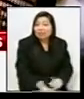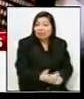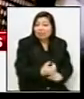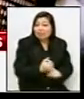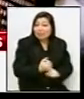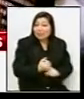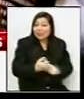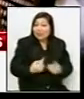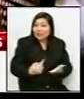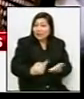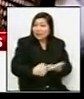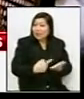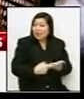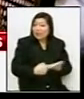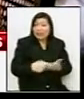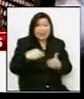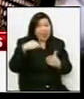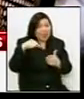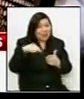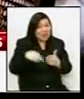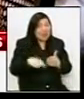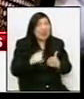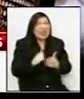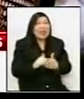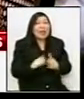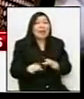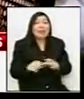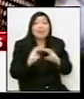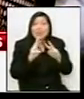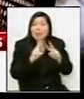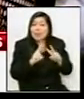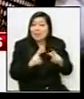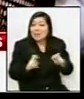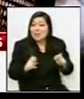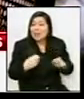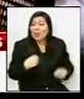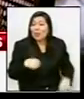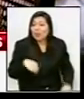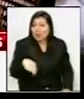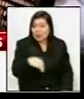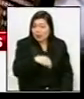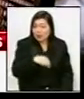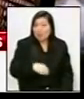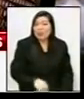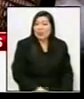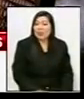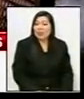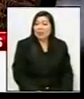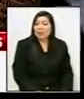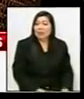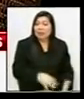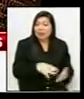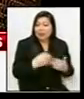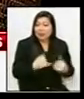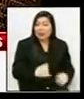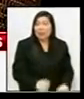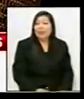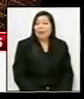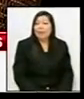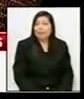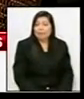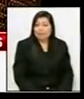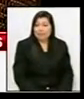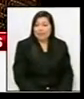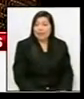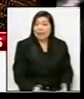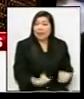lo va a discutir, no en la profundidad de quien ha hecho la investigación y de nosotros que hemos estudiado el informe. De tal manera